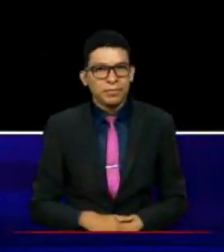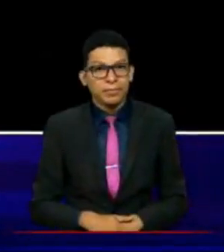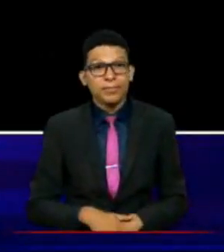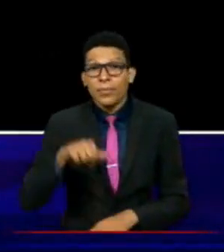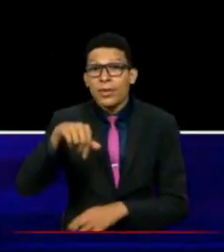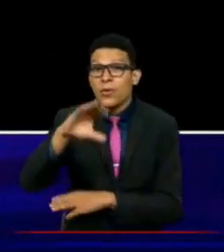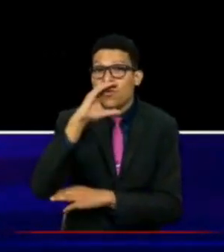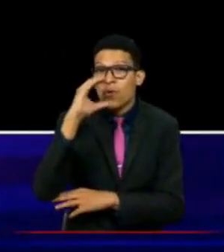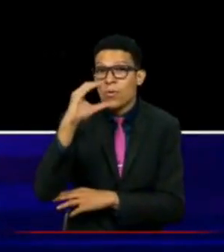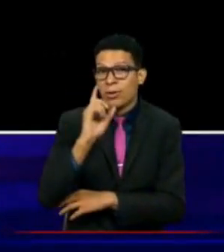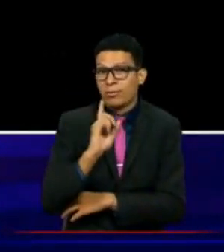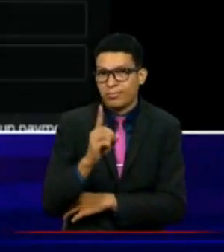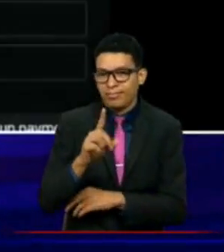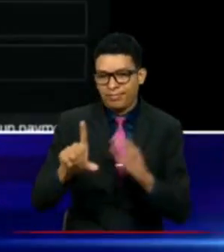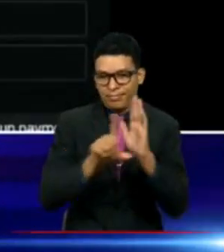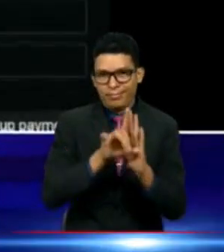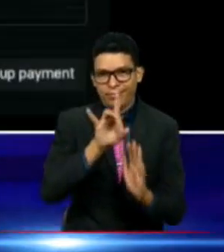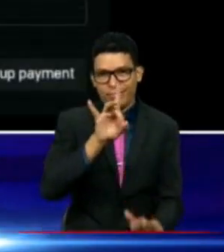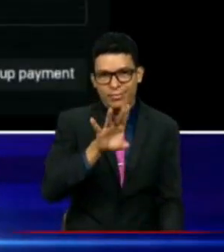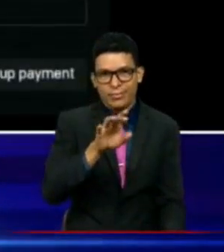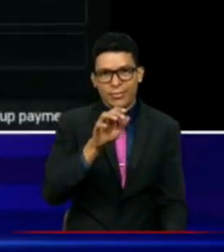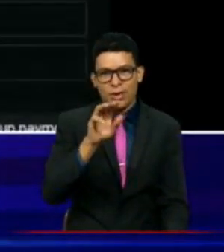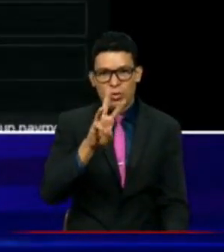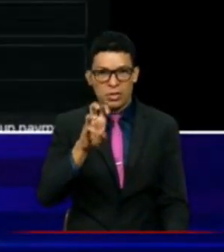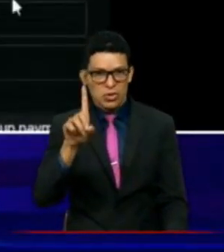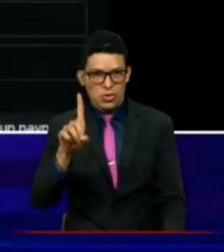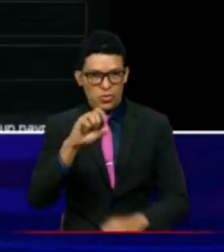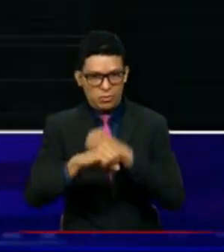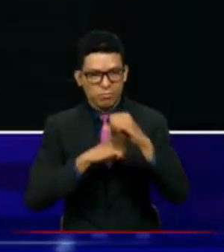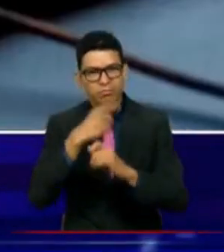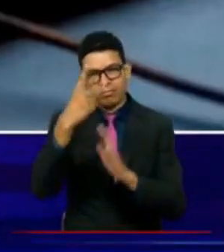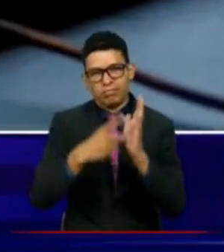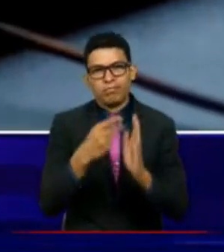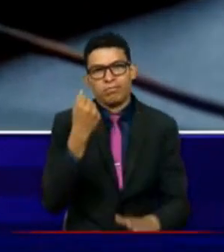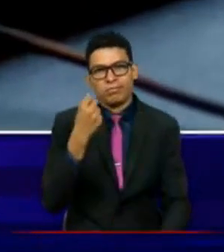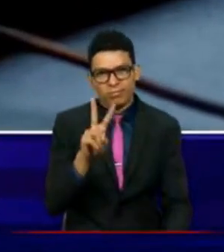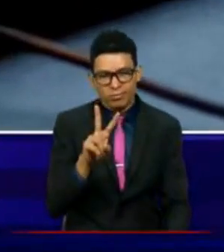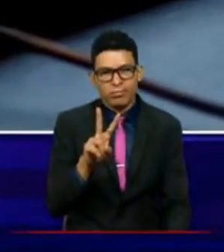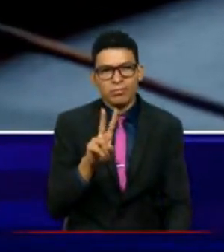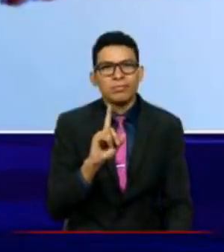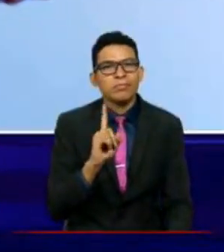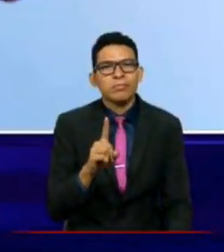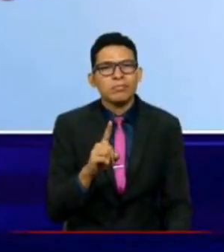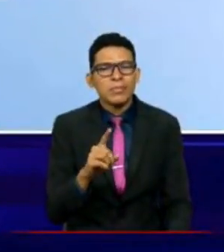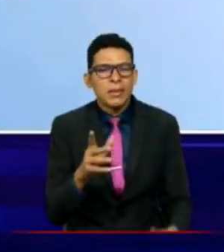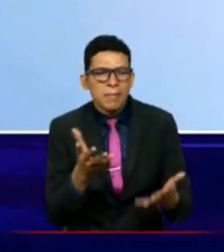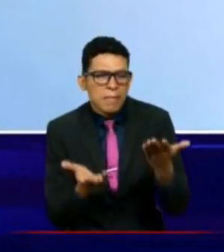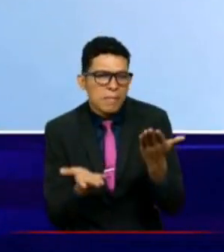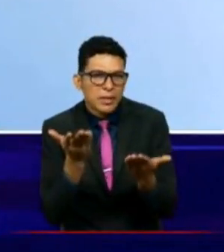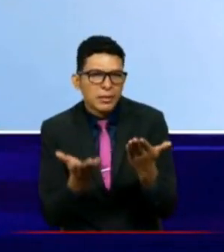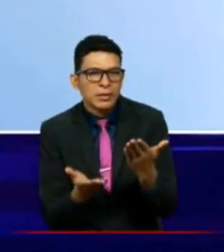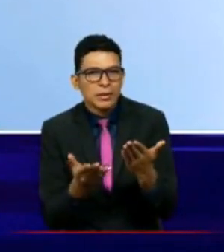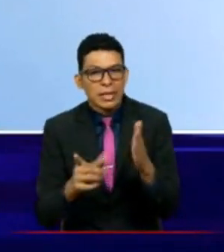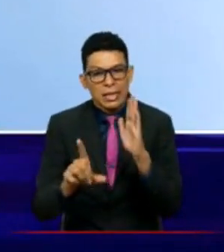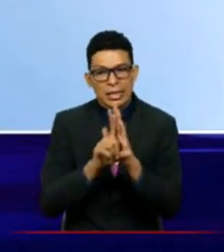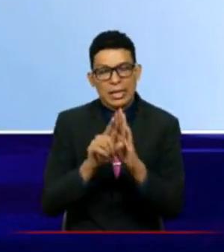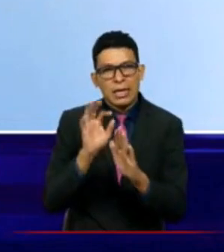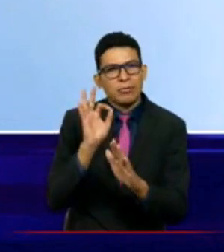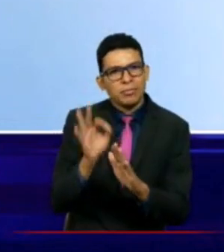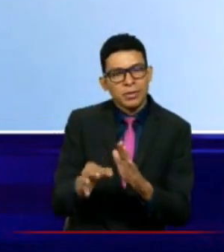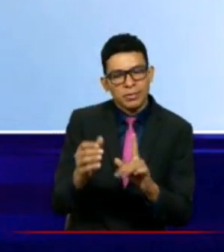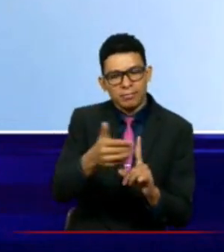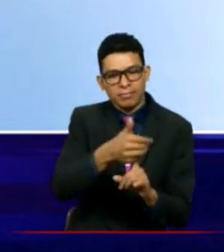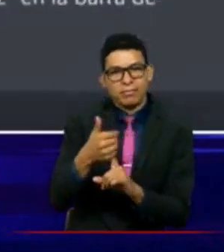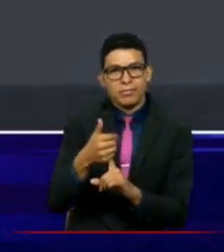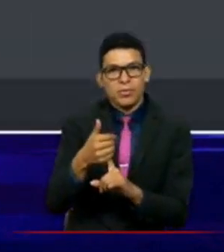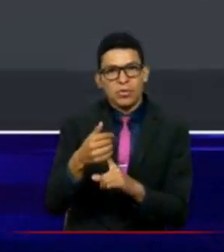en Colombia gracias a la ley 1581 del 2012 tenemos un margen o una estructura legal que permite la